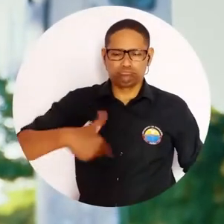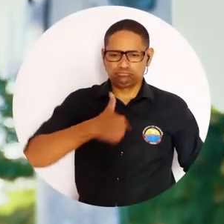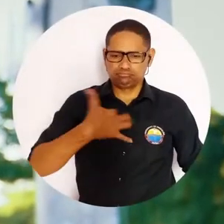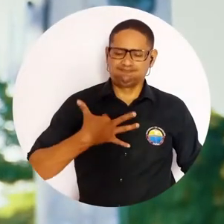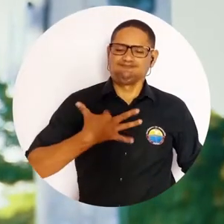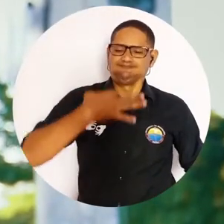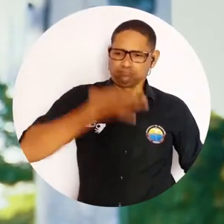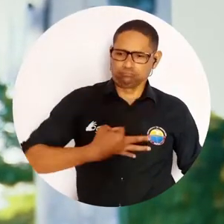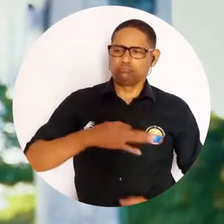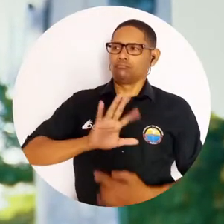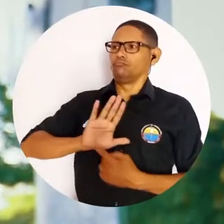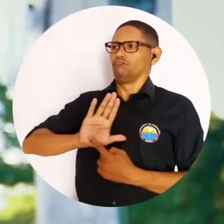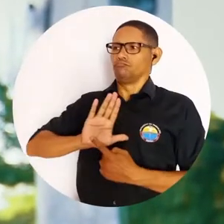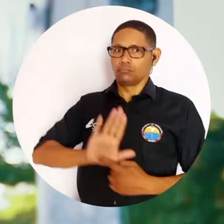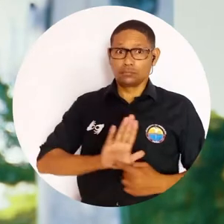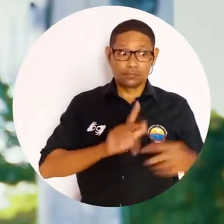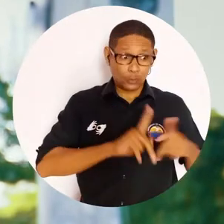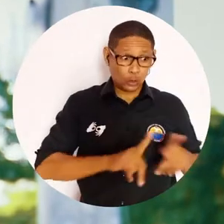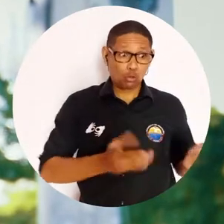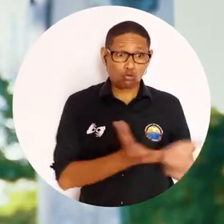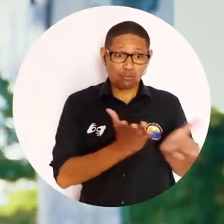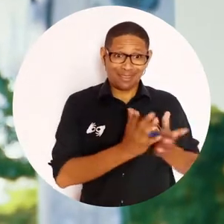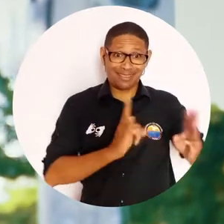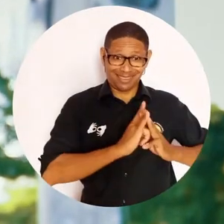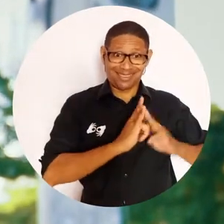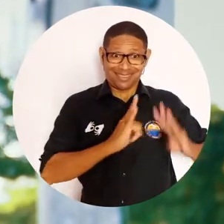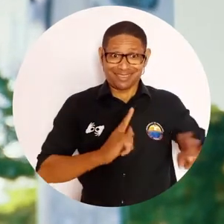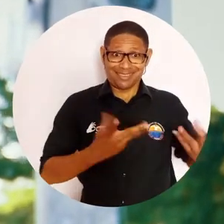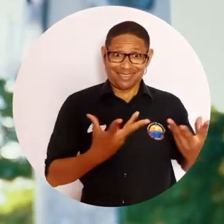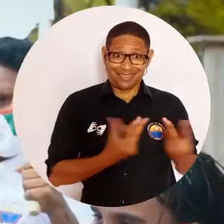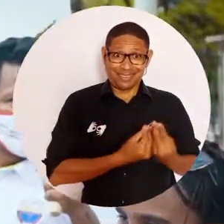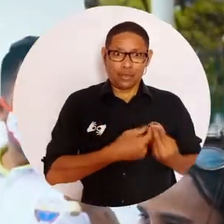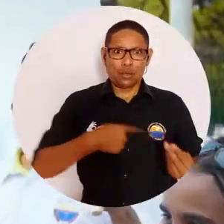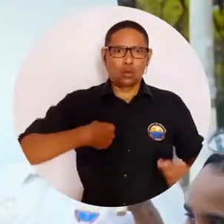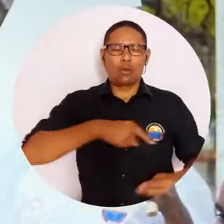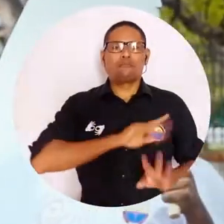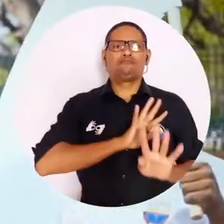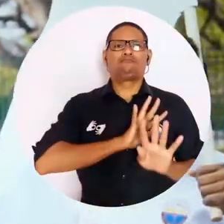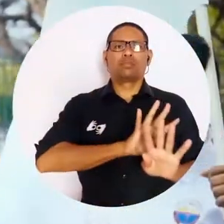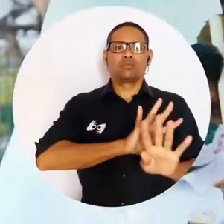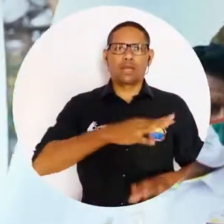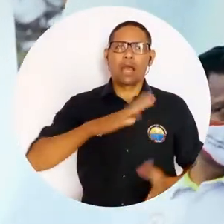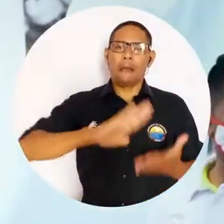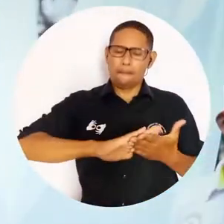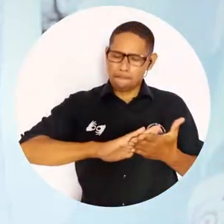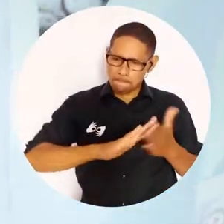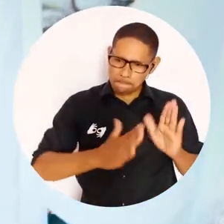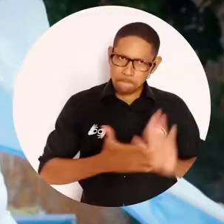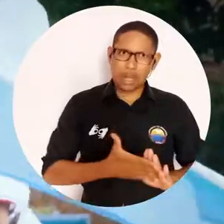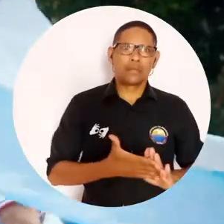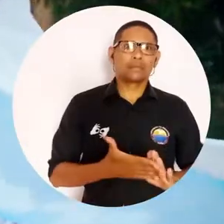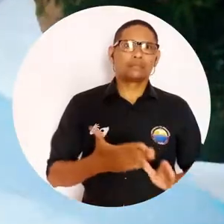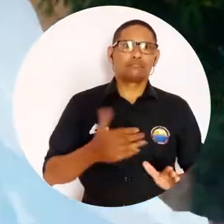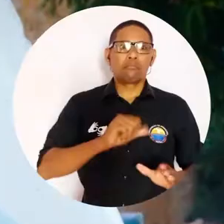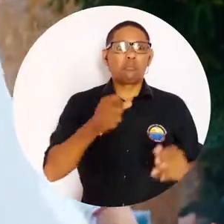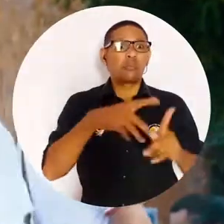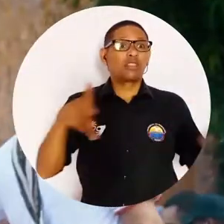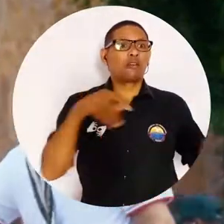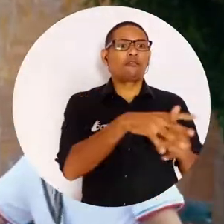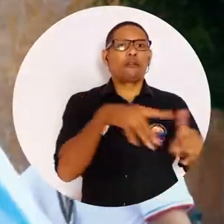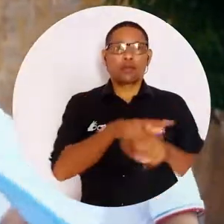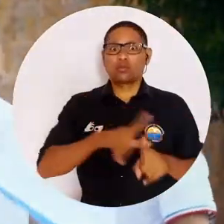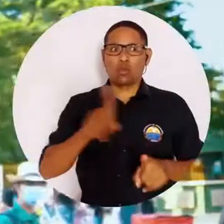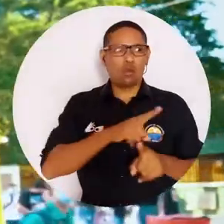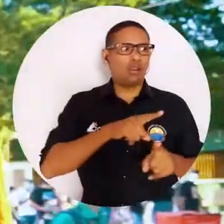ejemplo nuevamente de que los estudiantes de la Universidad del Magdalena estamos marchando de una forma pacífica, sin afectar a las otras personas ni lo que se